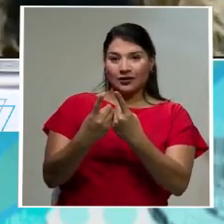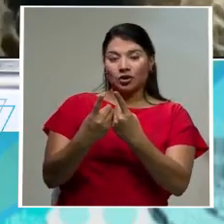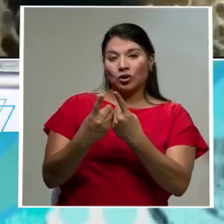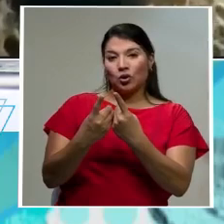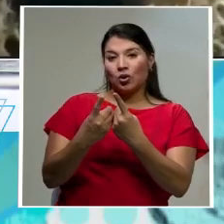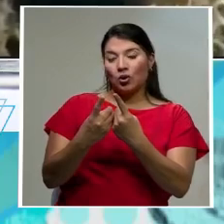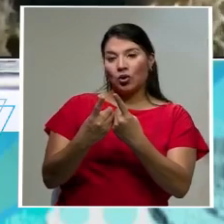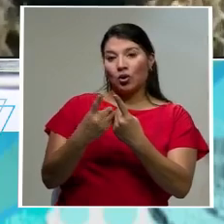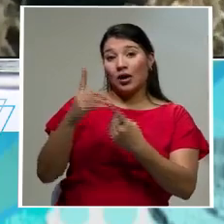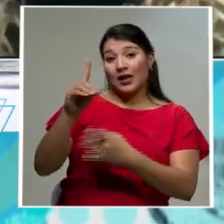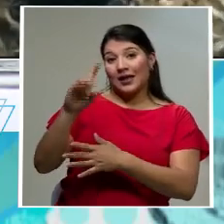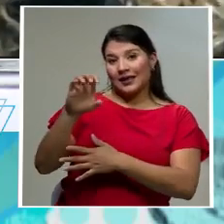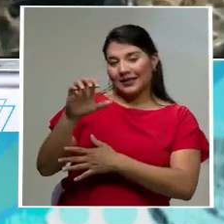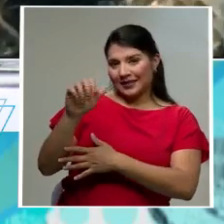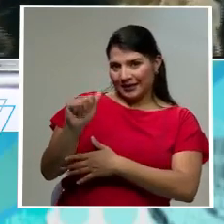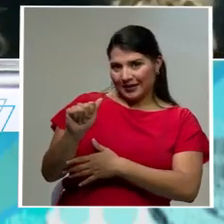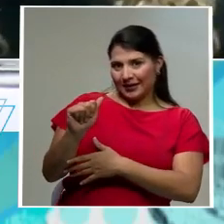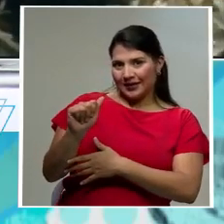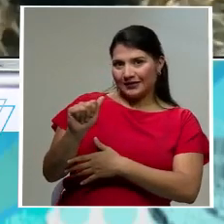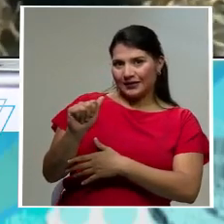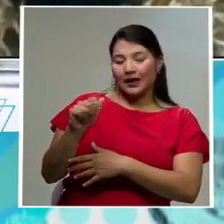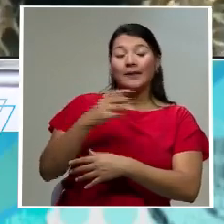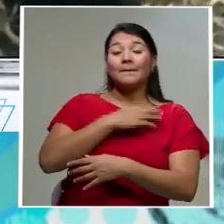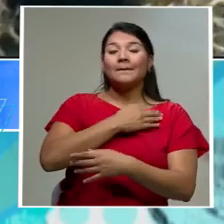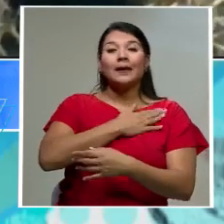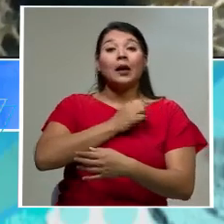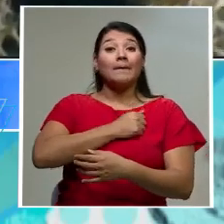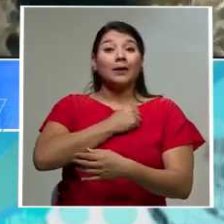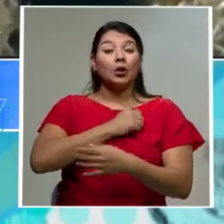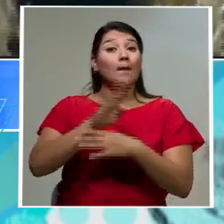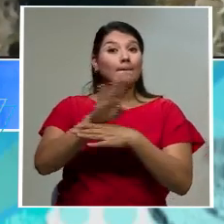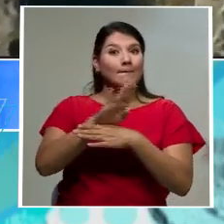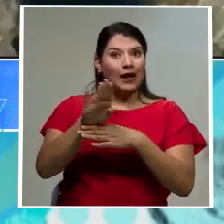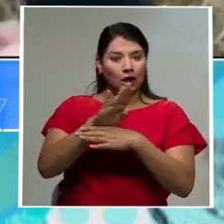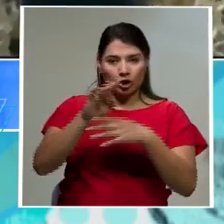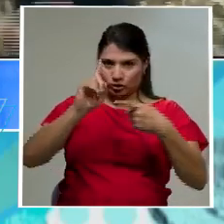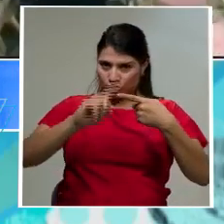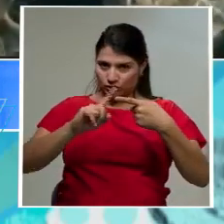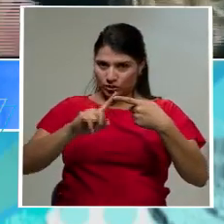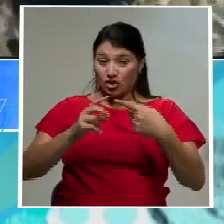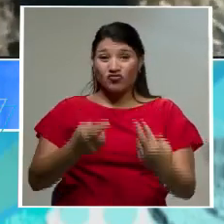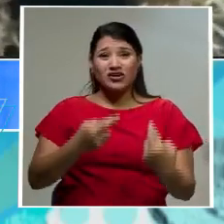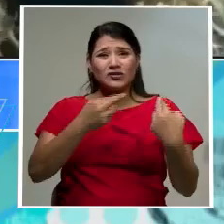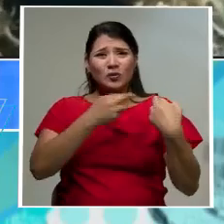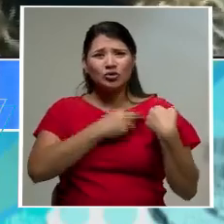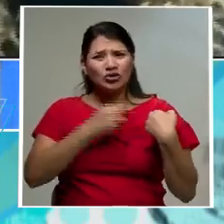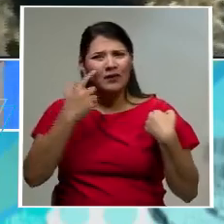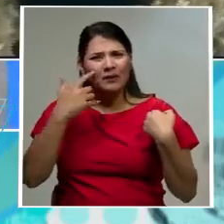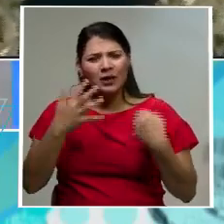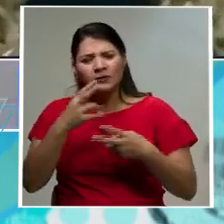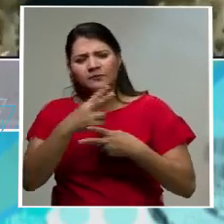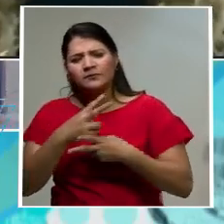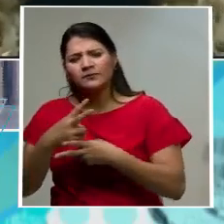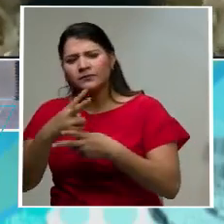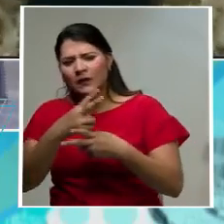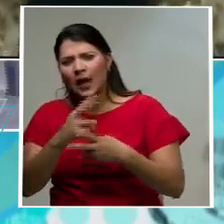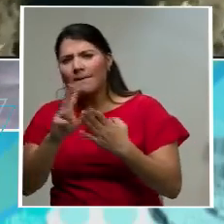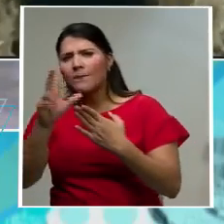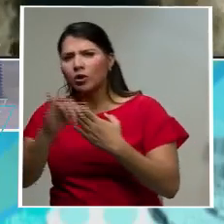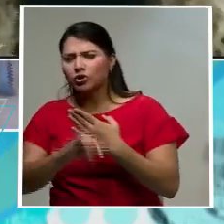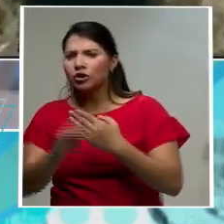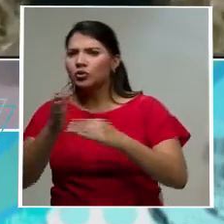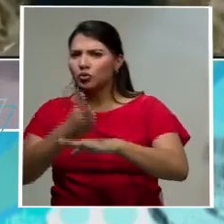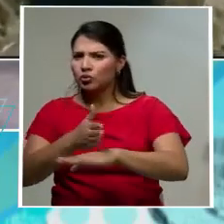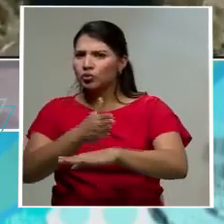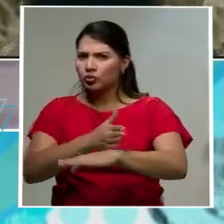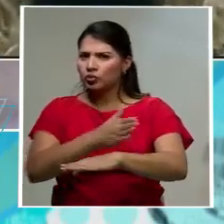ejecutora, que en este caso, como les explico, es el banco, era la responsable de velar porque las obras se desarrollaran de la forma en que se